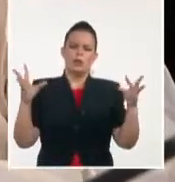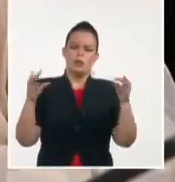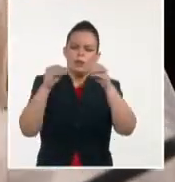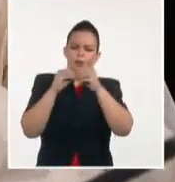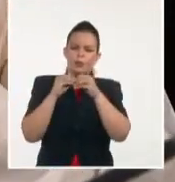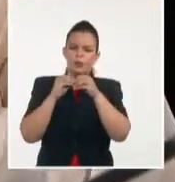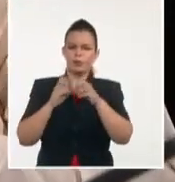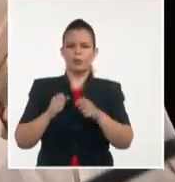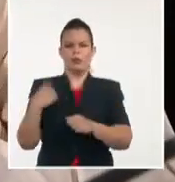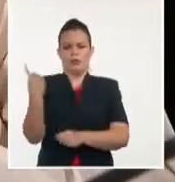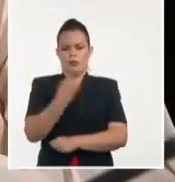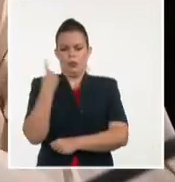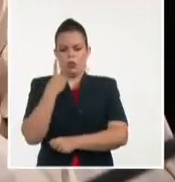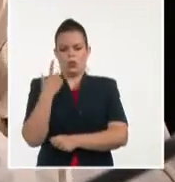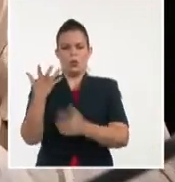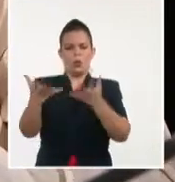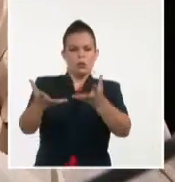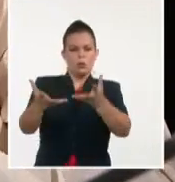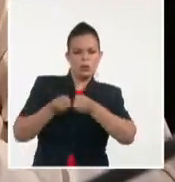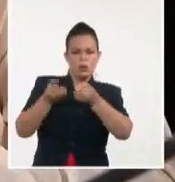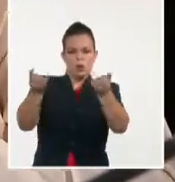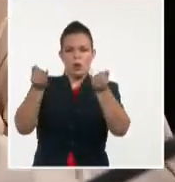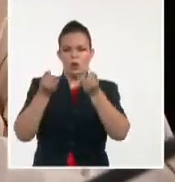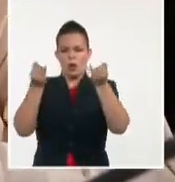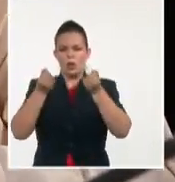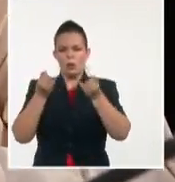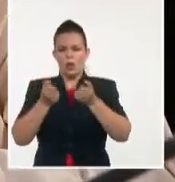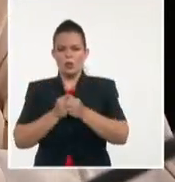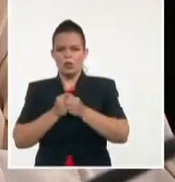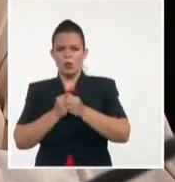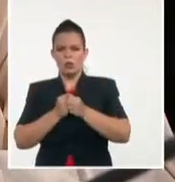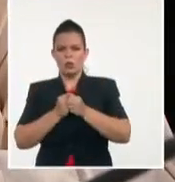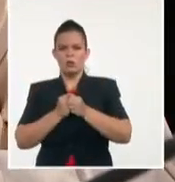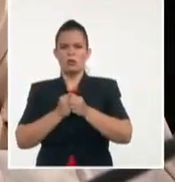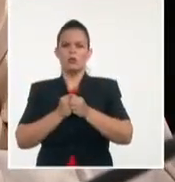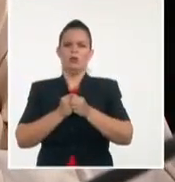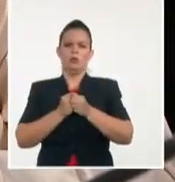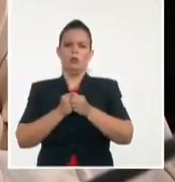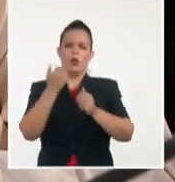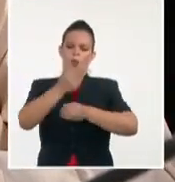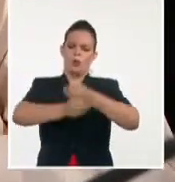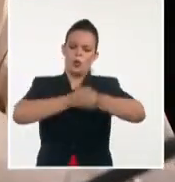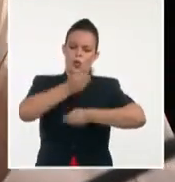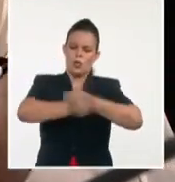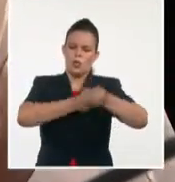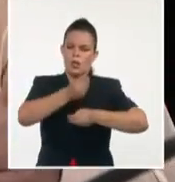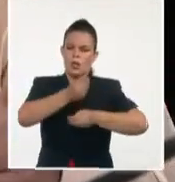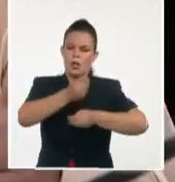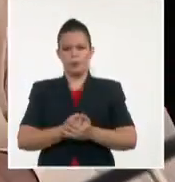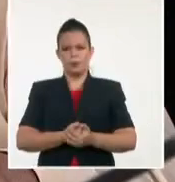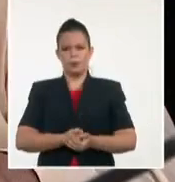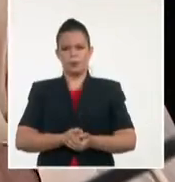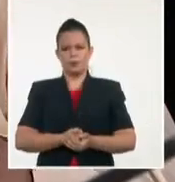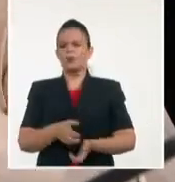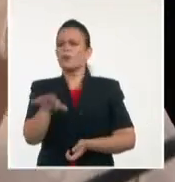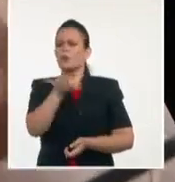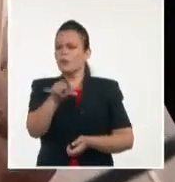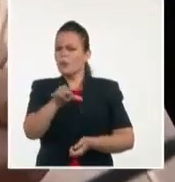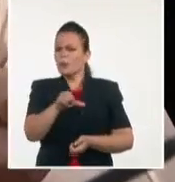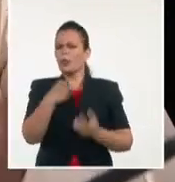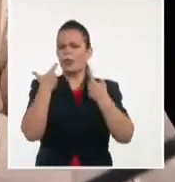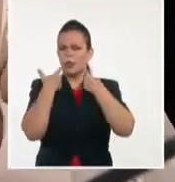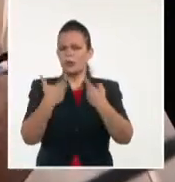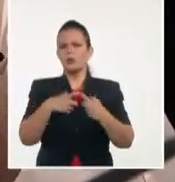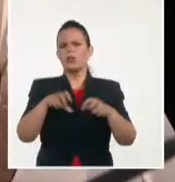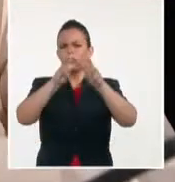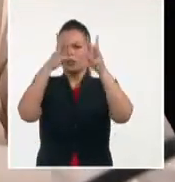toda esa información, procesa y se discute. Una cuestión importante, que incluso en las redes han estado también haciendo algunos comentarios, en